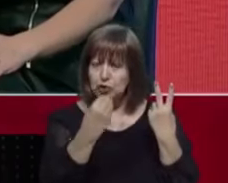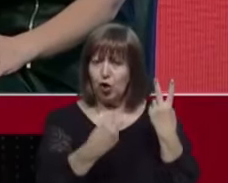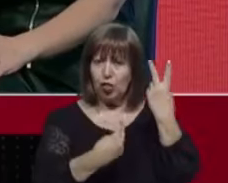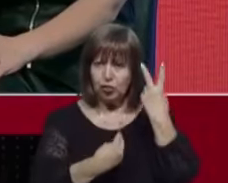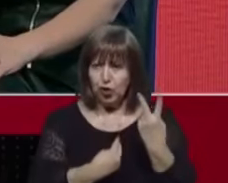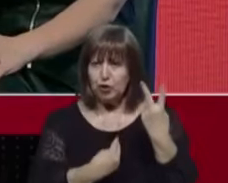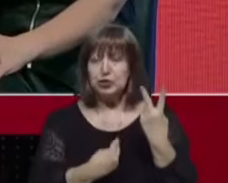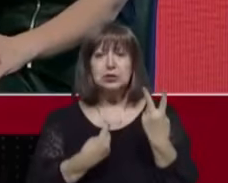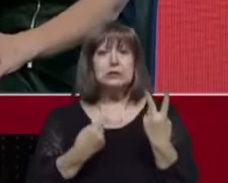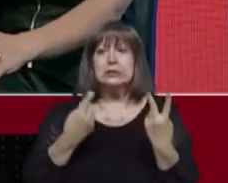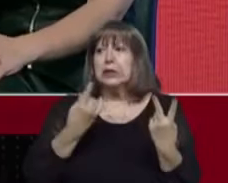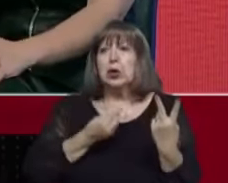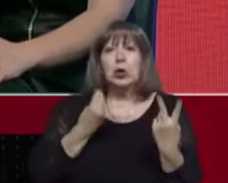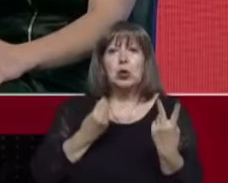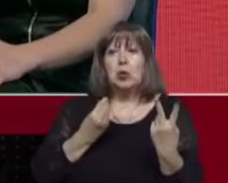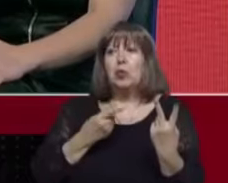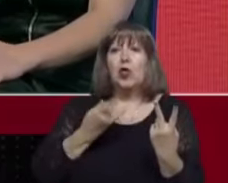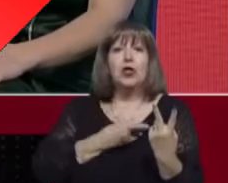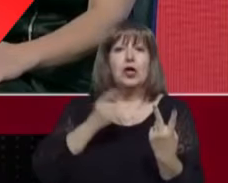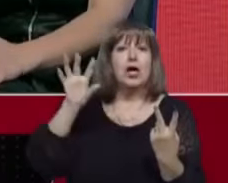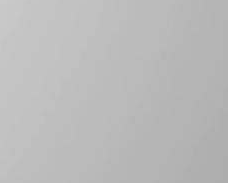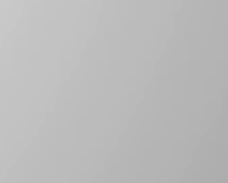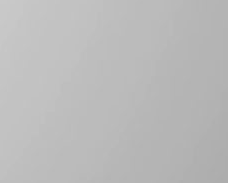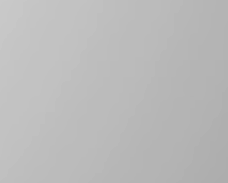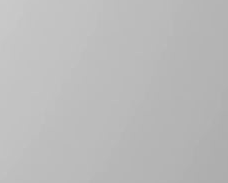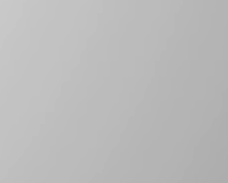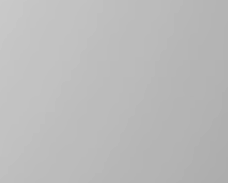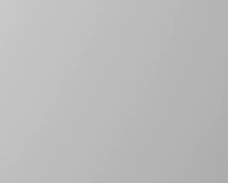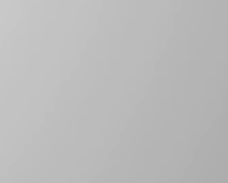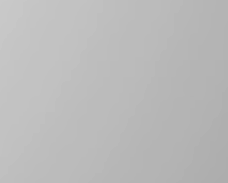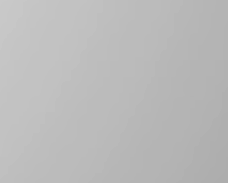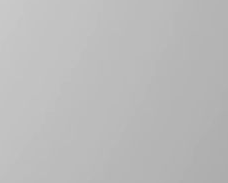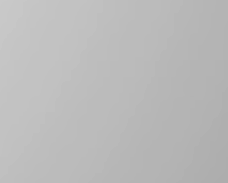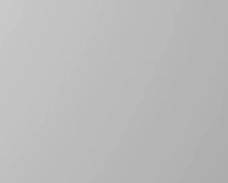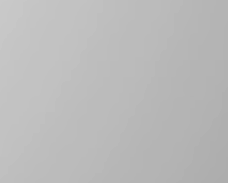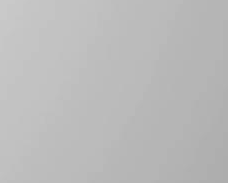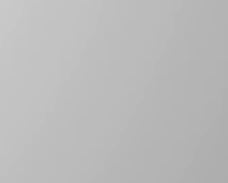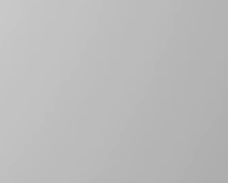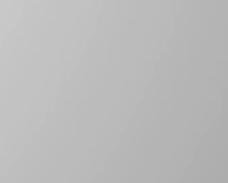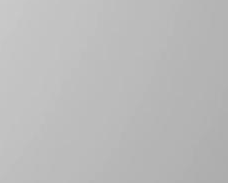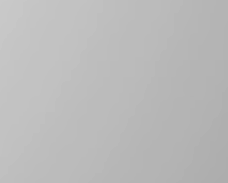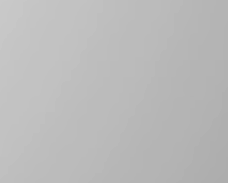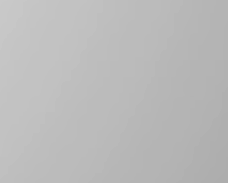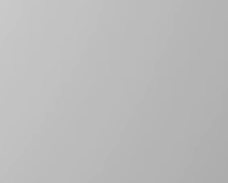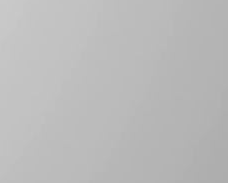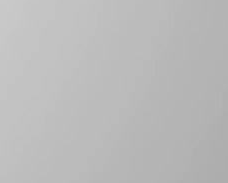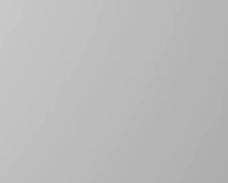ilegal de animales, principalmente por lo que encontraron tiempo atrás y ahora nuevamente este oso hormiguero.